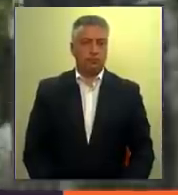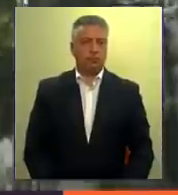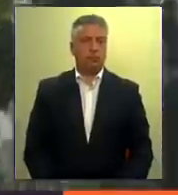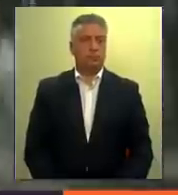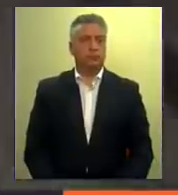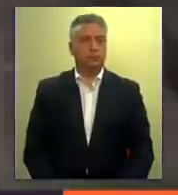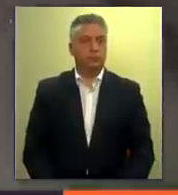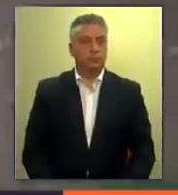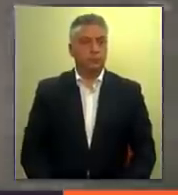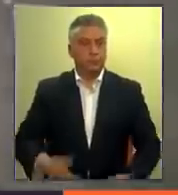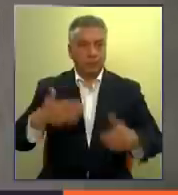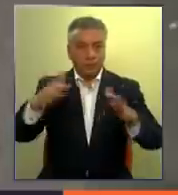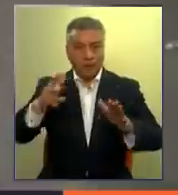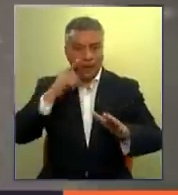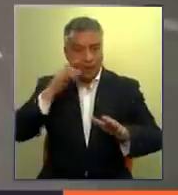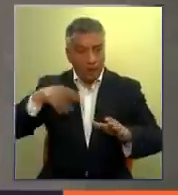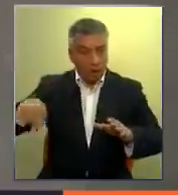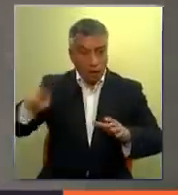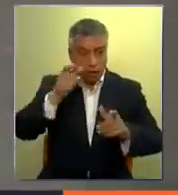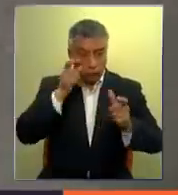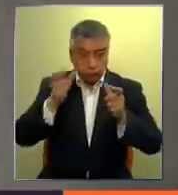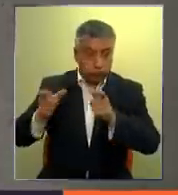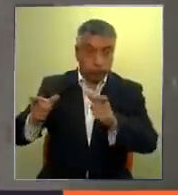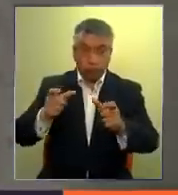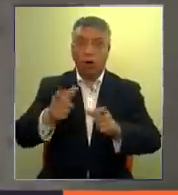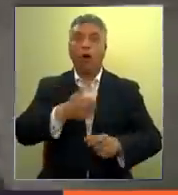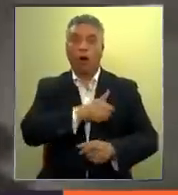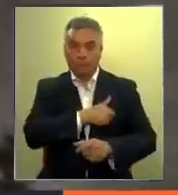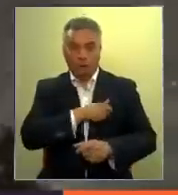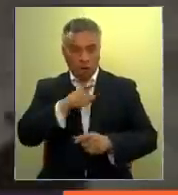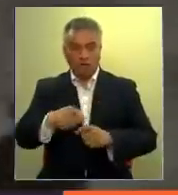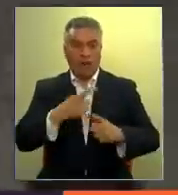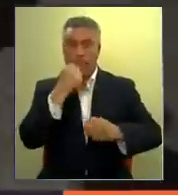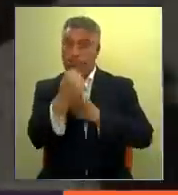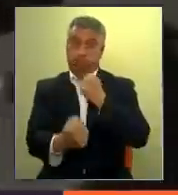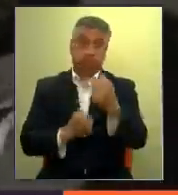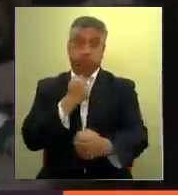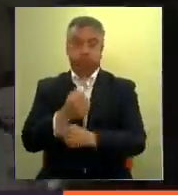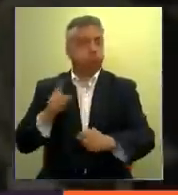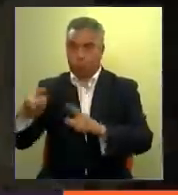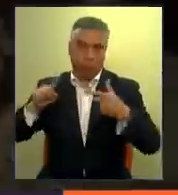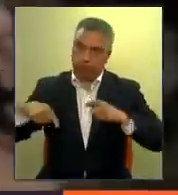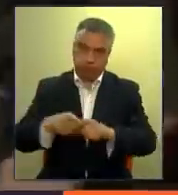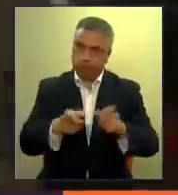En medio del patrullaje, los policías intervienen en una riña.